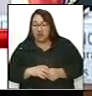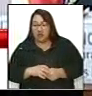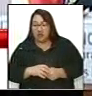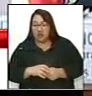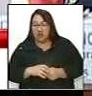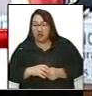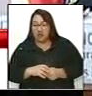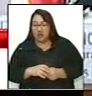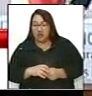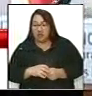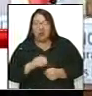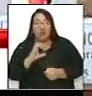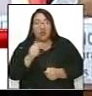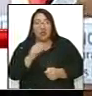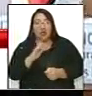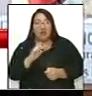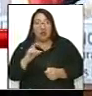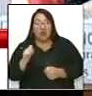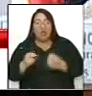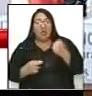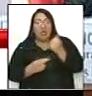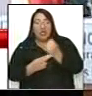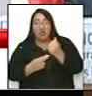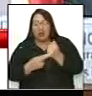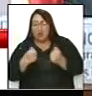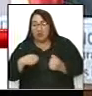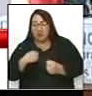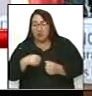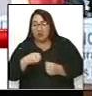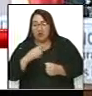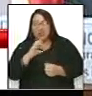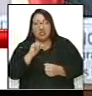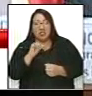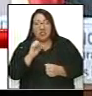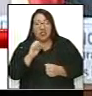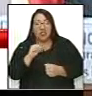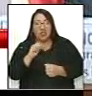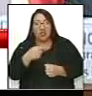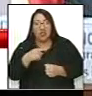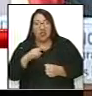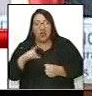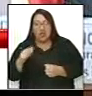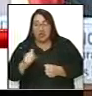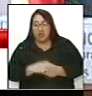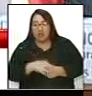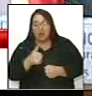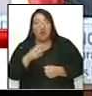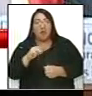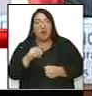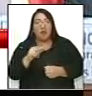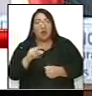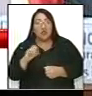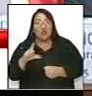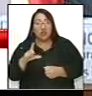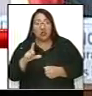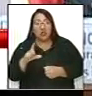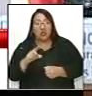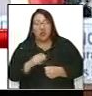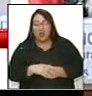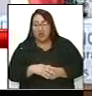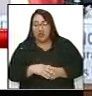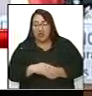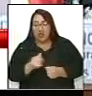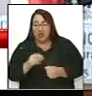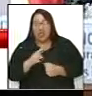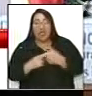Rosalía Cabrera Broncano, regidora de la Municipalidad Distrital de Cieneguilla; Marisol Jesús Dionisio,